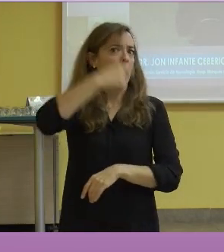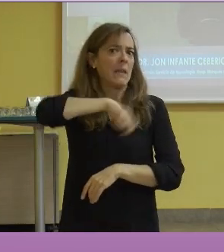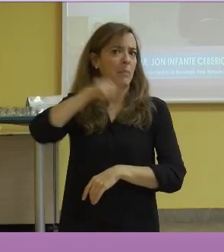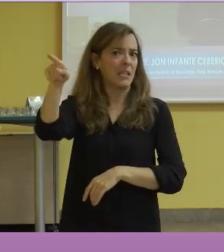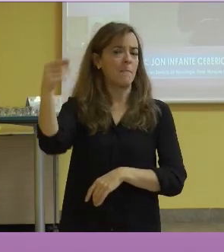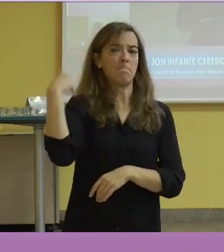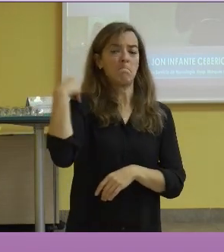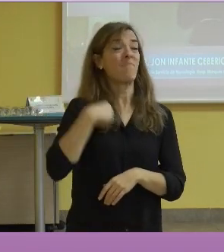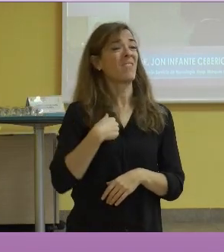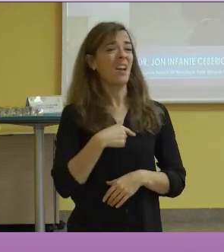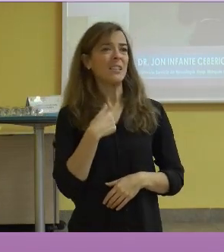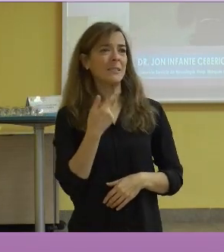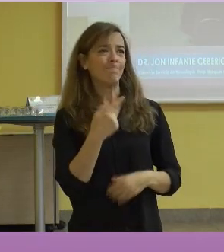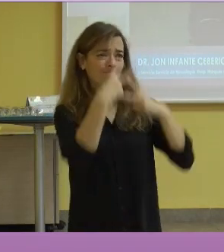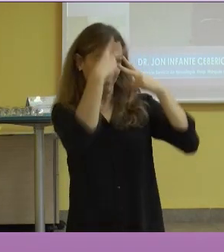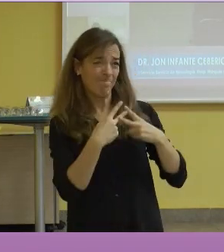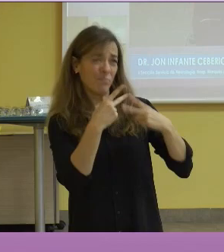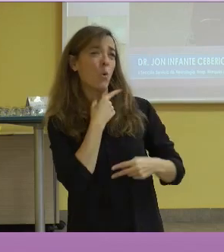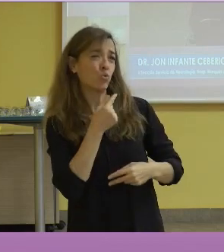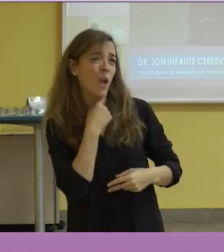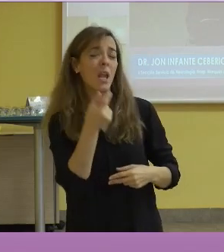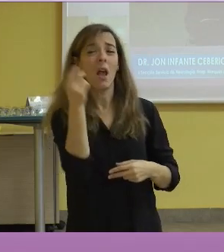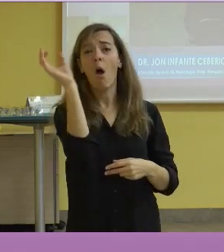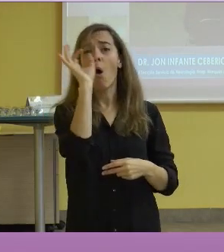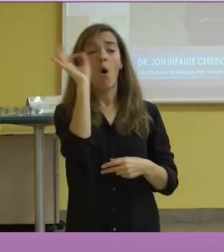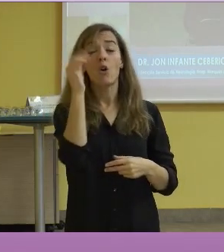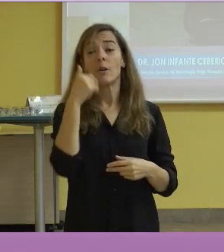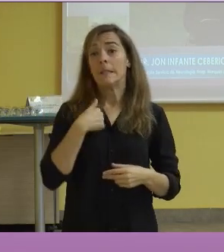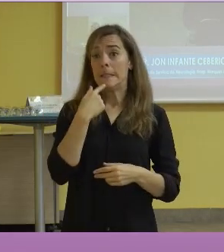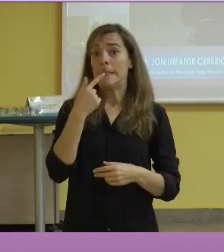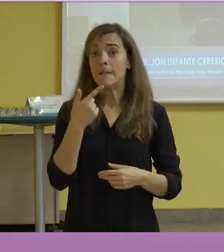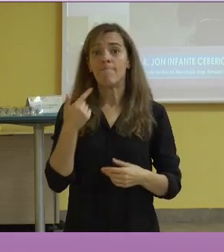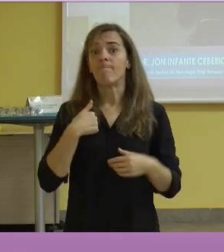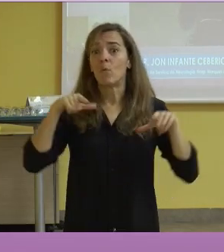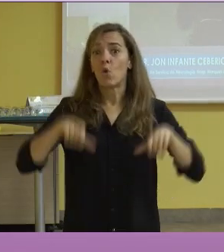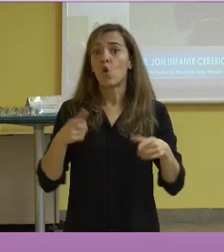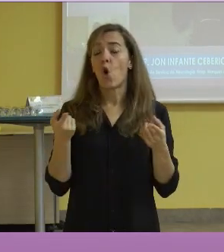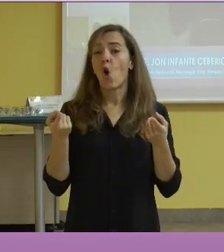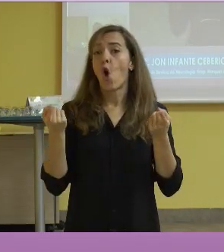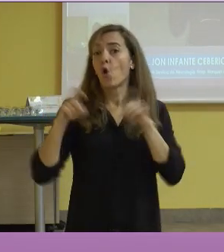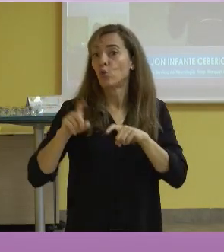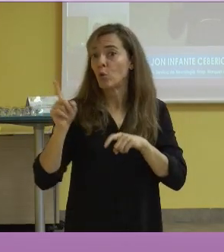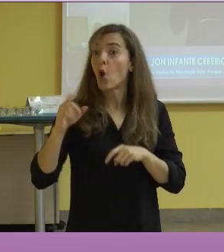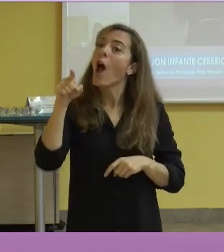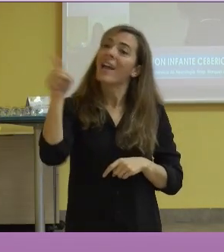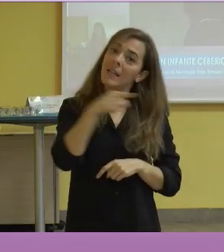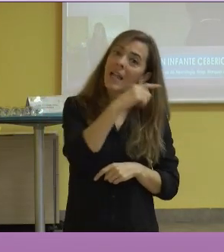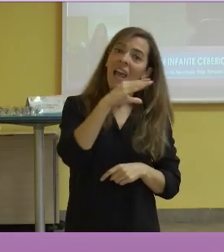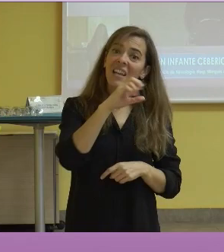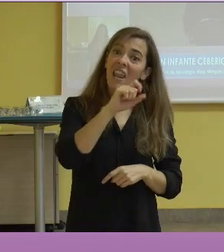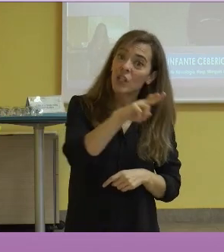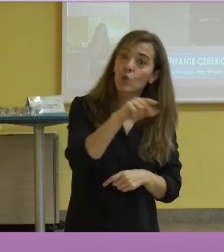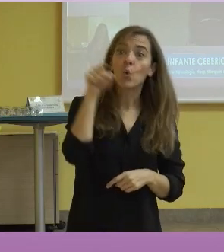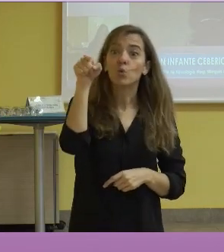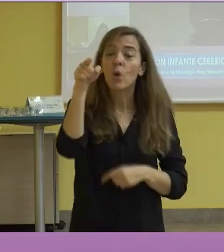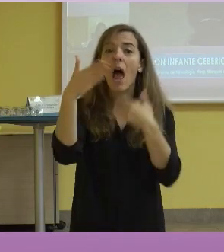me vieran en su consulta o que me vieran en tal. Digo, no tengo consulta, y digo, para verle en el CESUR tiene que ser desde su comunidad.